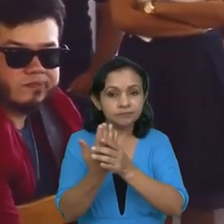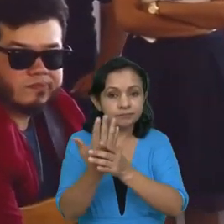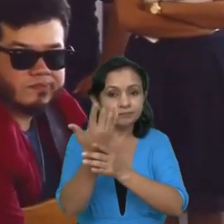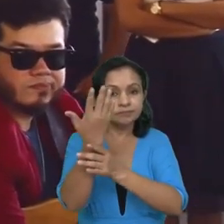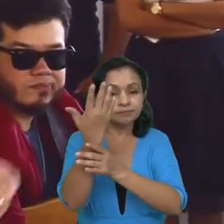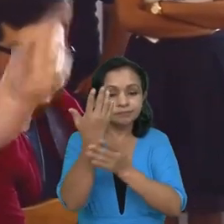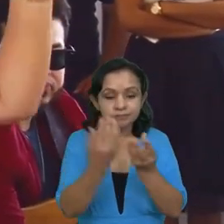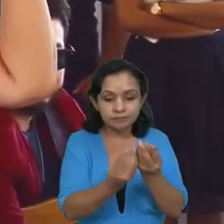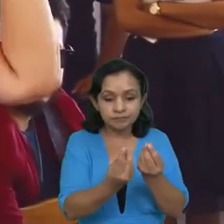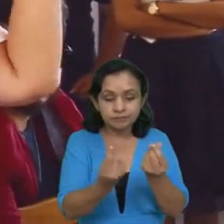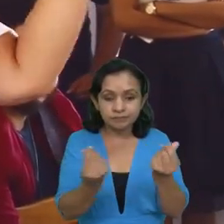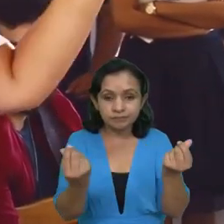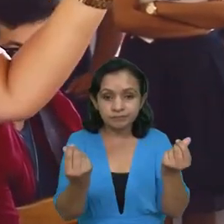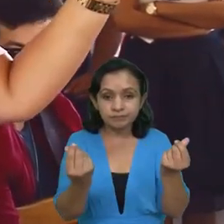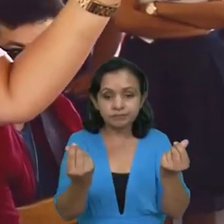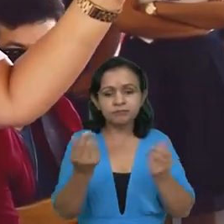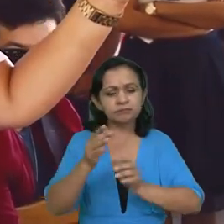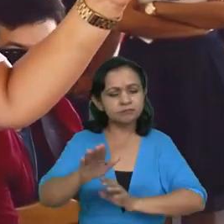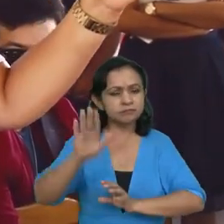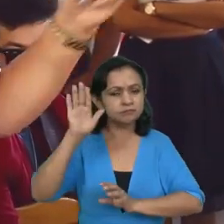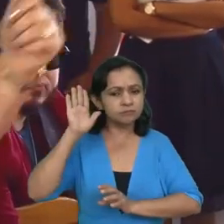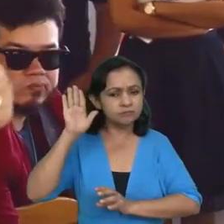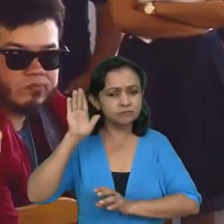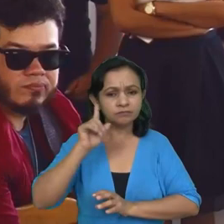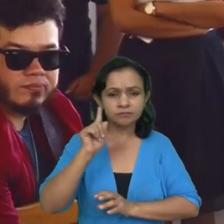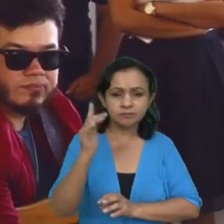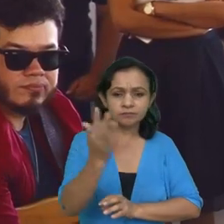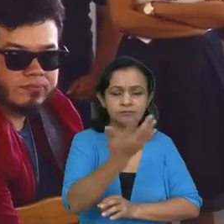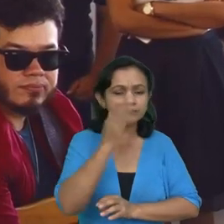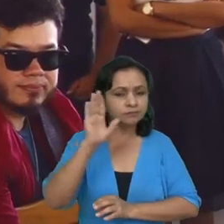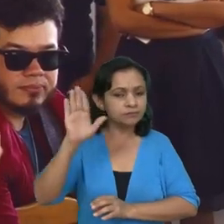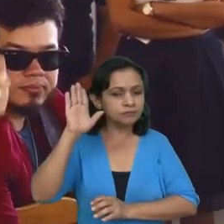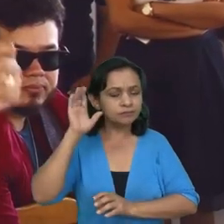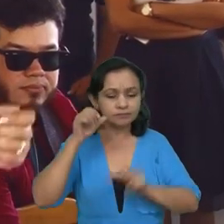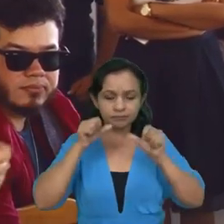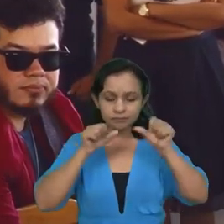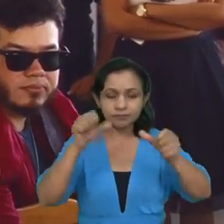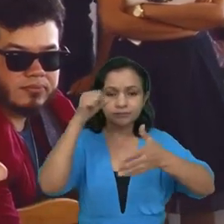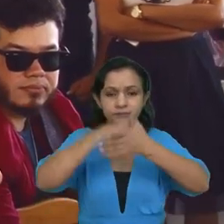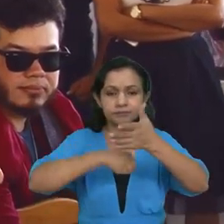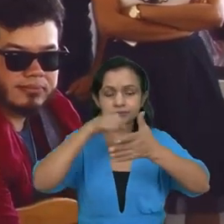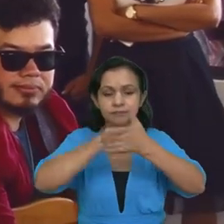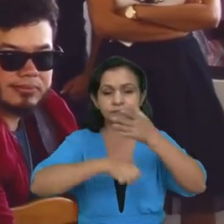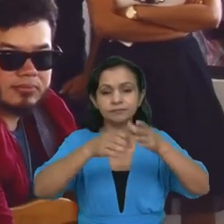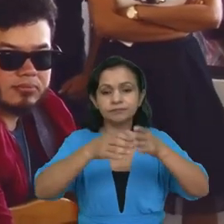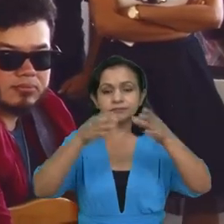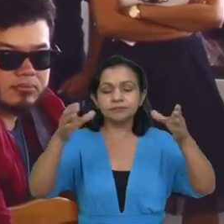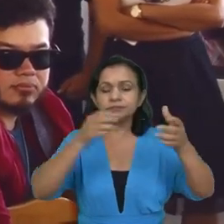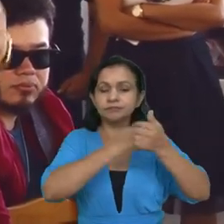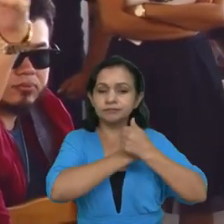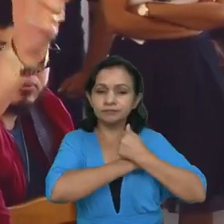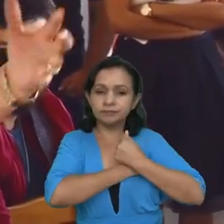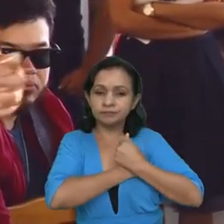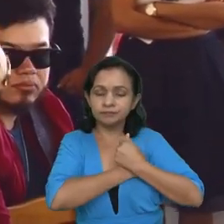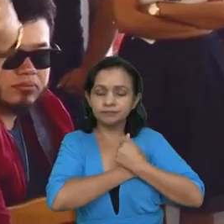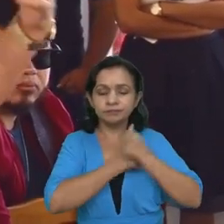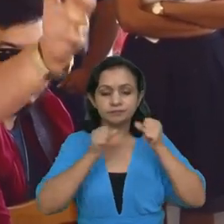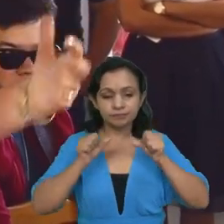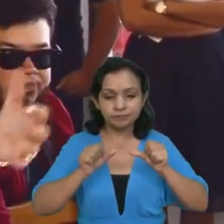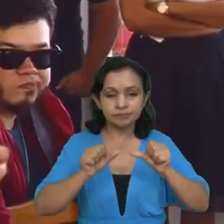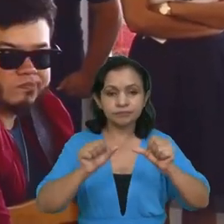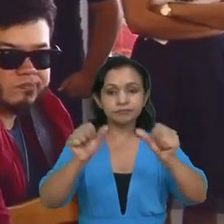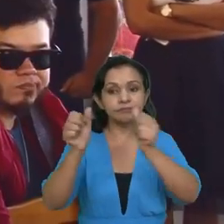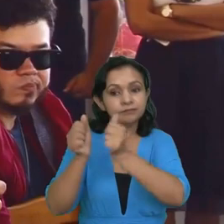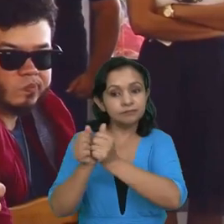suelo nos comprometemos a seguir fortaleciéndonos y creciendo no en amor seguir avanzando